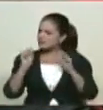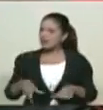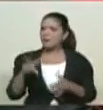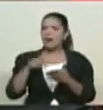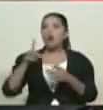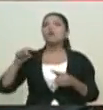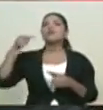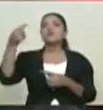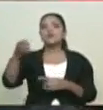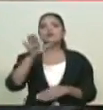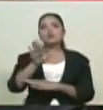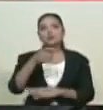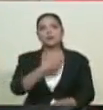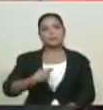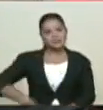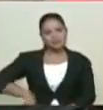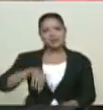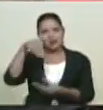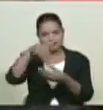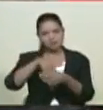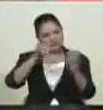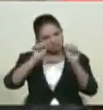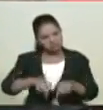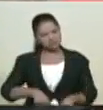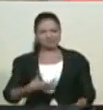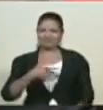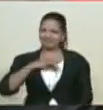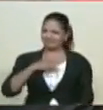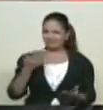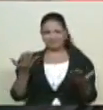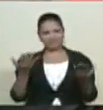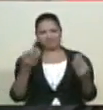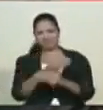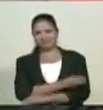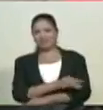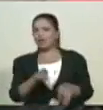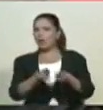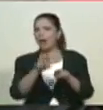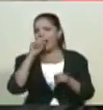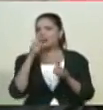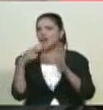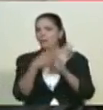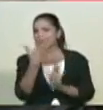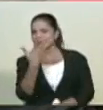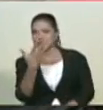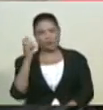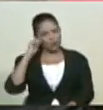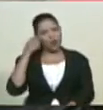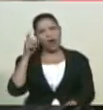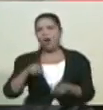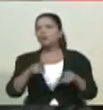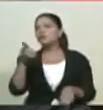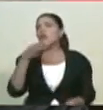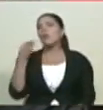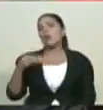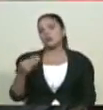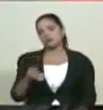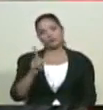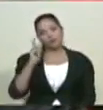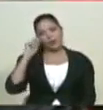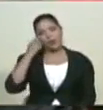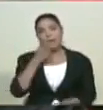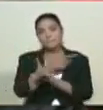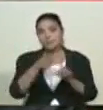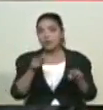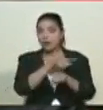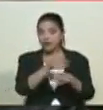próximas elecciones presidenciales. Bueno, nosotros, esto ocurrió algo similar en el año 2005, a lo mejor algunos de ustedes eran muy jóvenes, pero ellos decidieron no